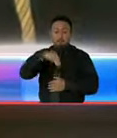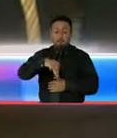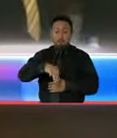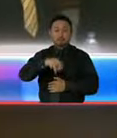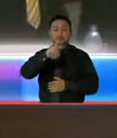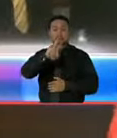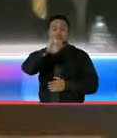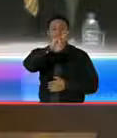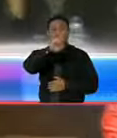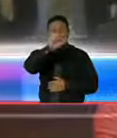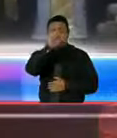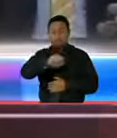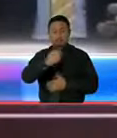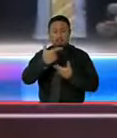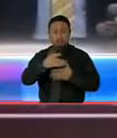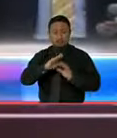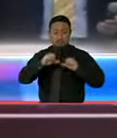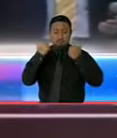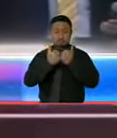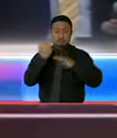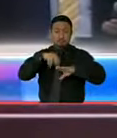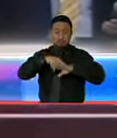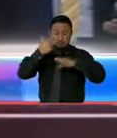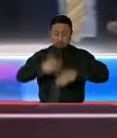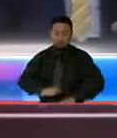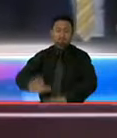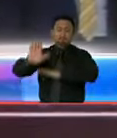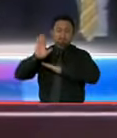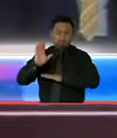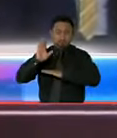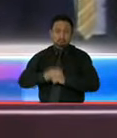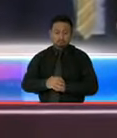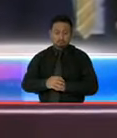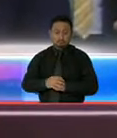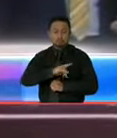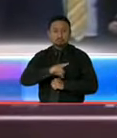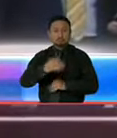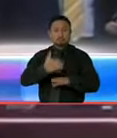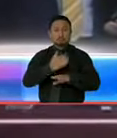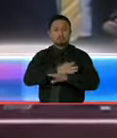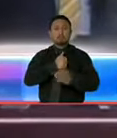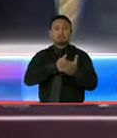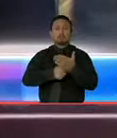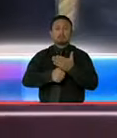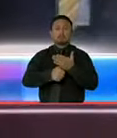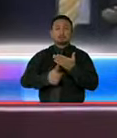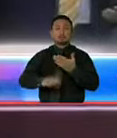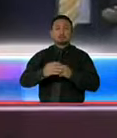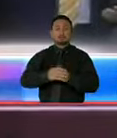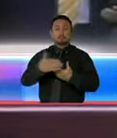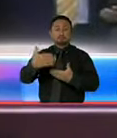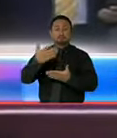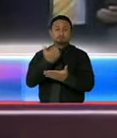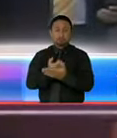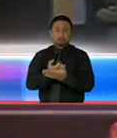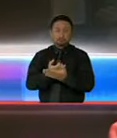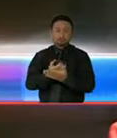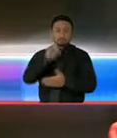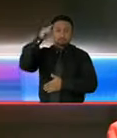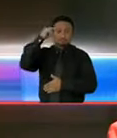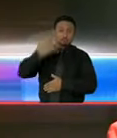Patricio Rivera accedió a su posesión frente a la Asamblea Nacional. Es que Rivera se mantuvo como ministro coordinador de la política económica en el régimen de Rafael